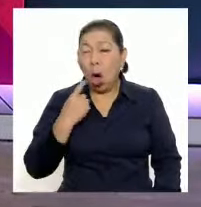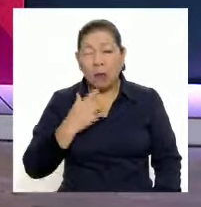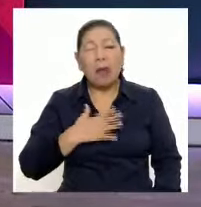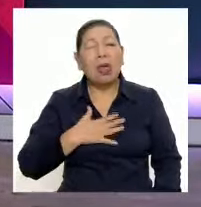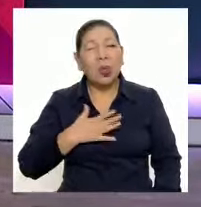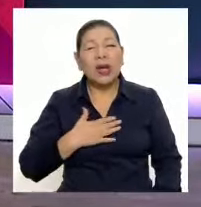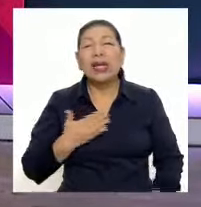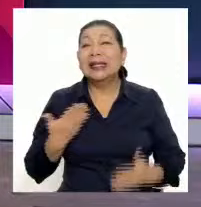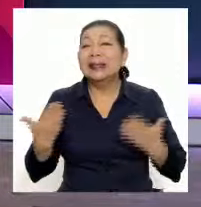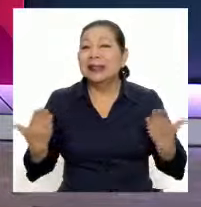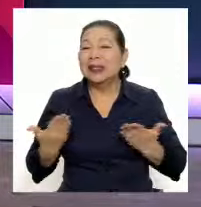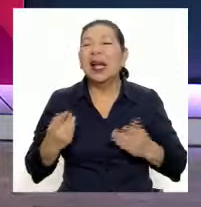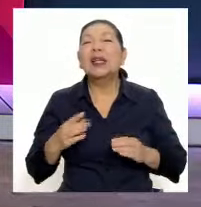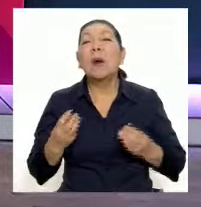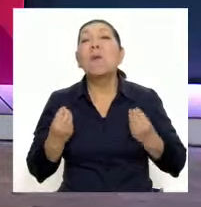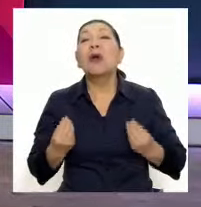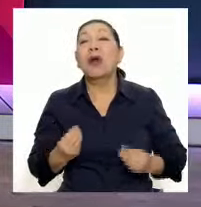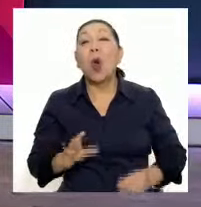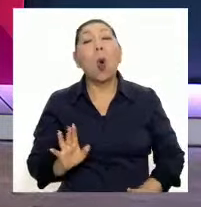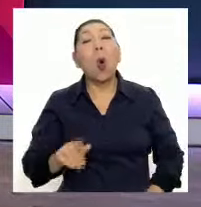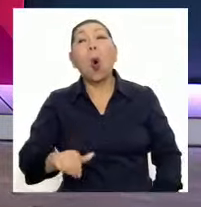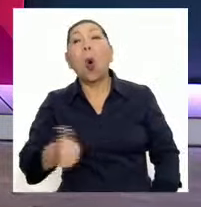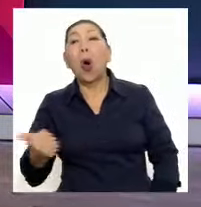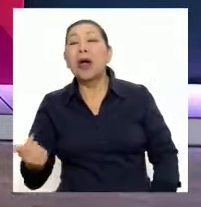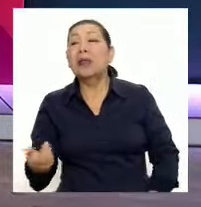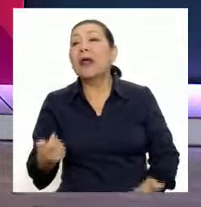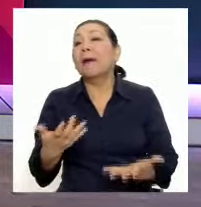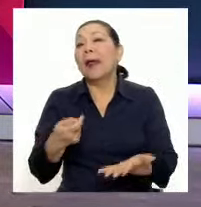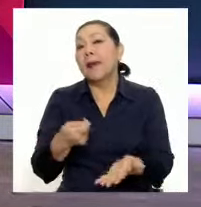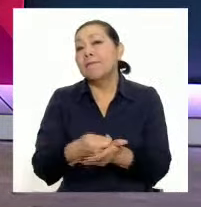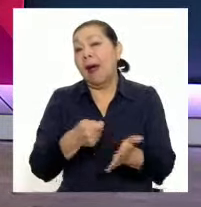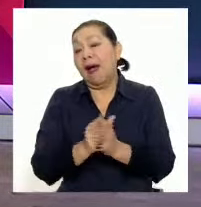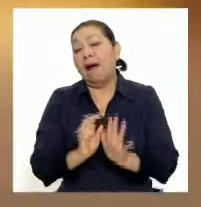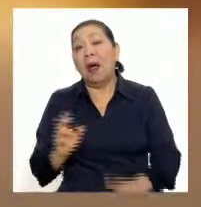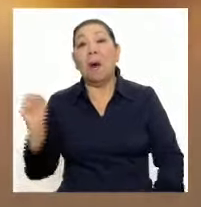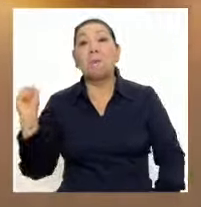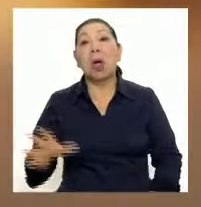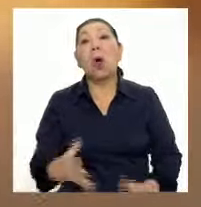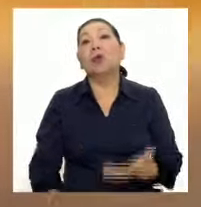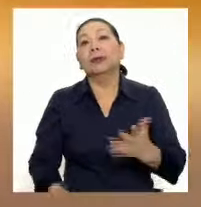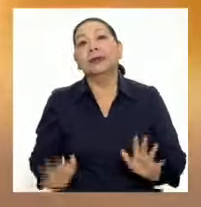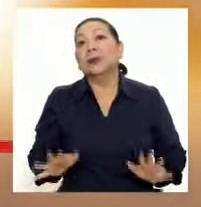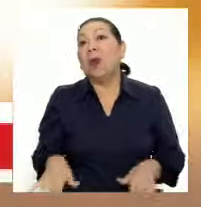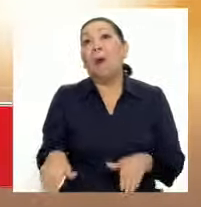que el incendio sería provocado por los extorsionadores.